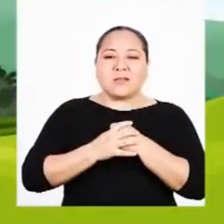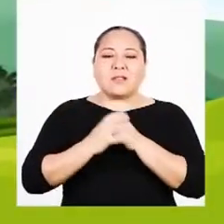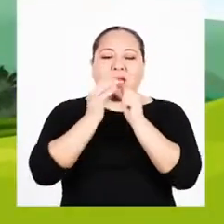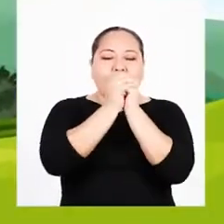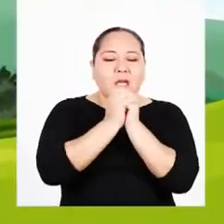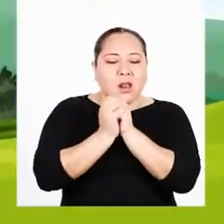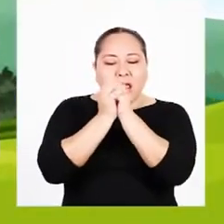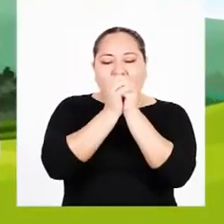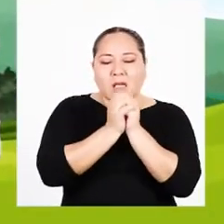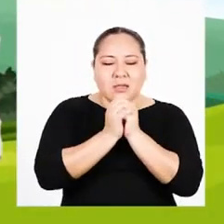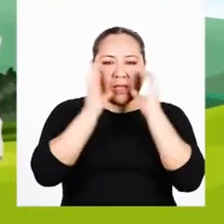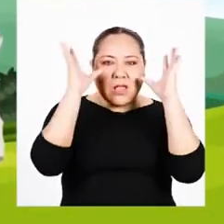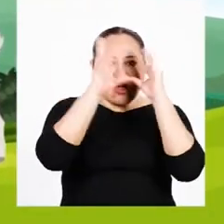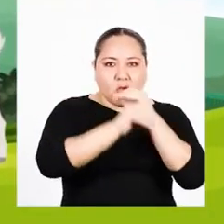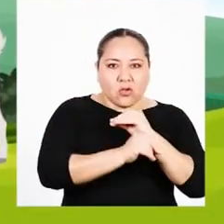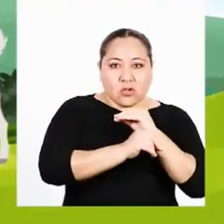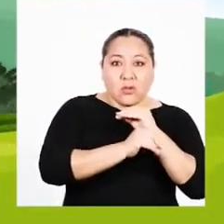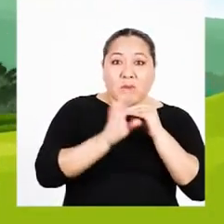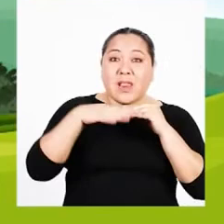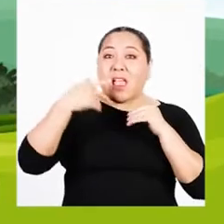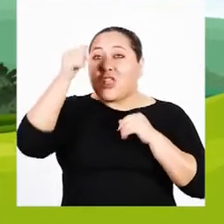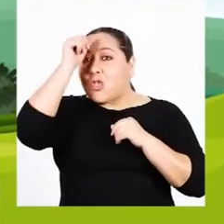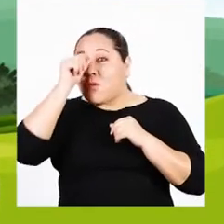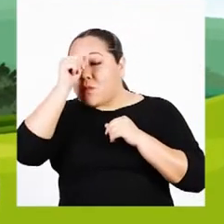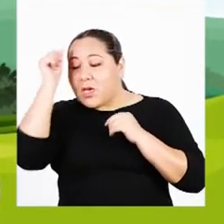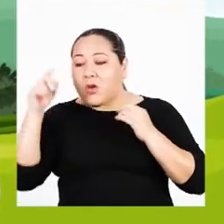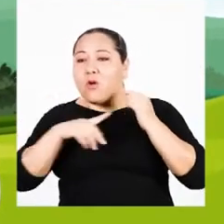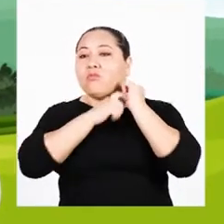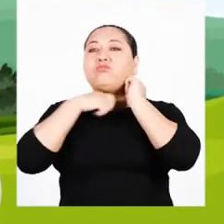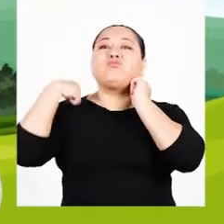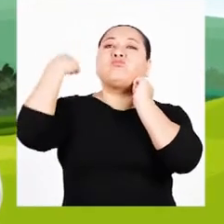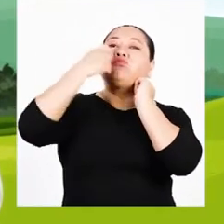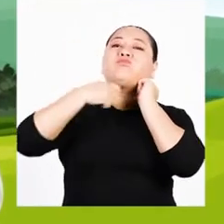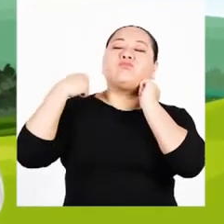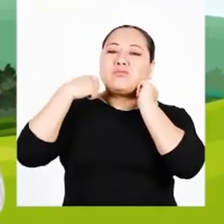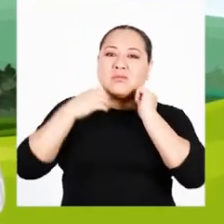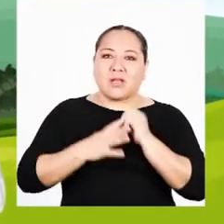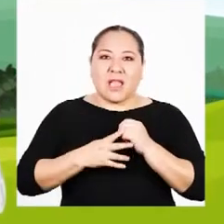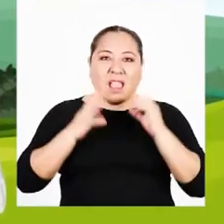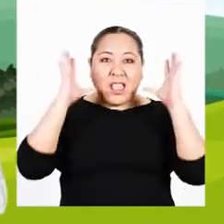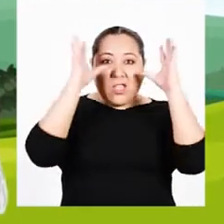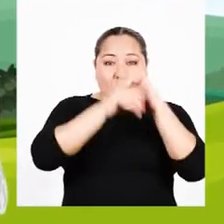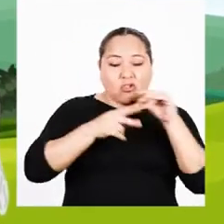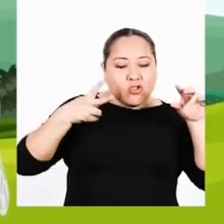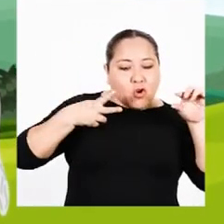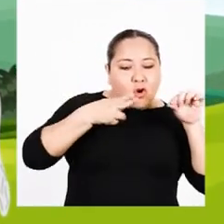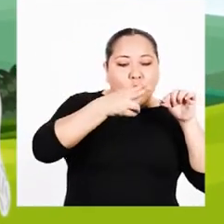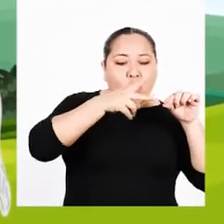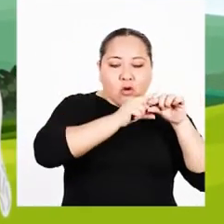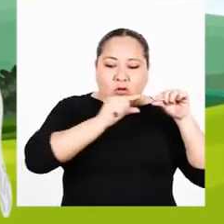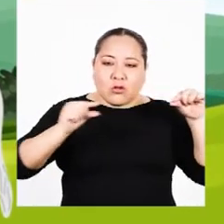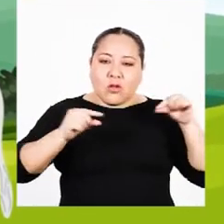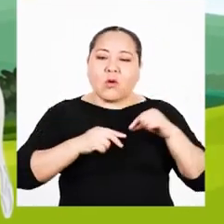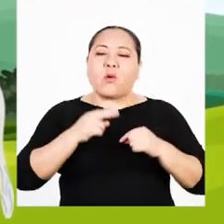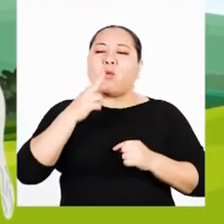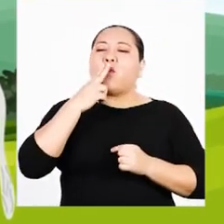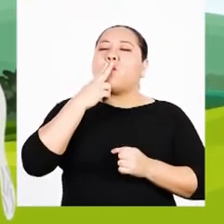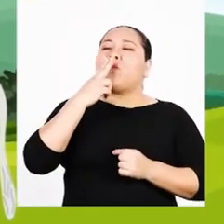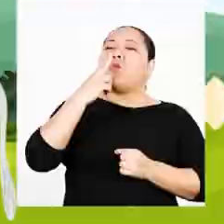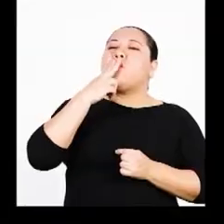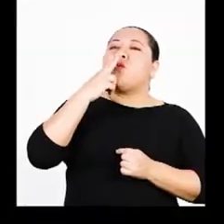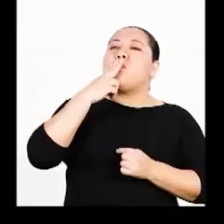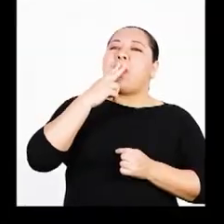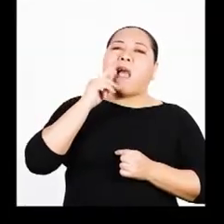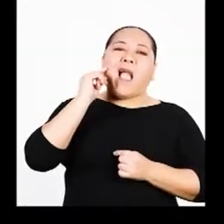la noche para cintar el domingo. Pasamos la noche cortando las cintas, fumando